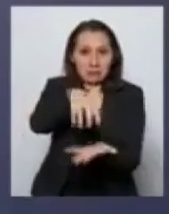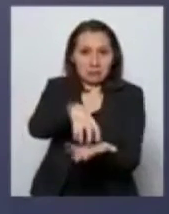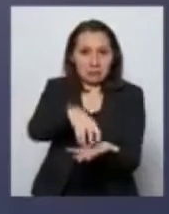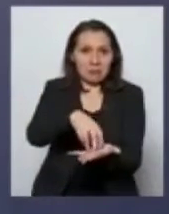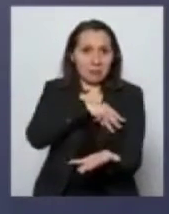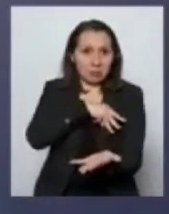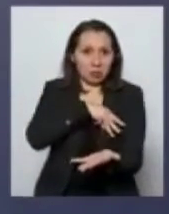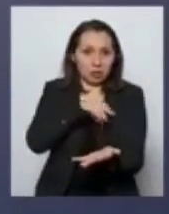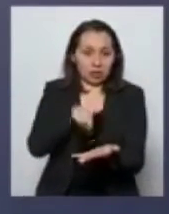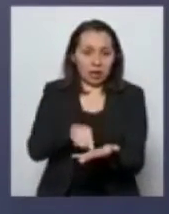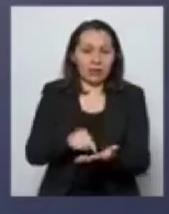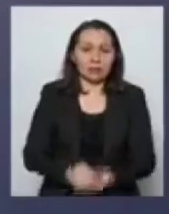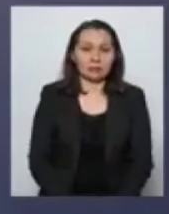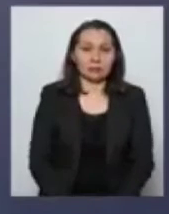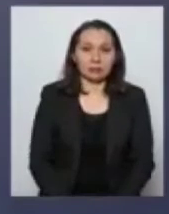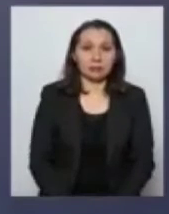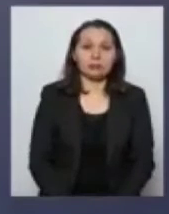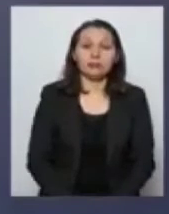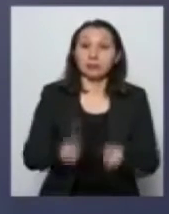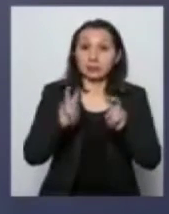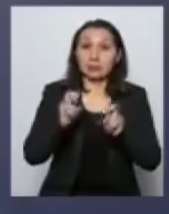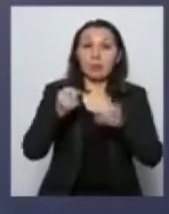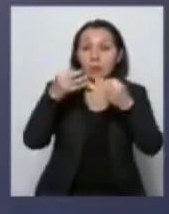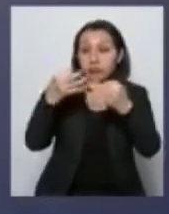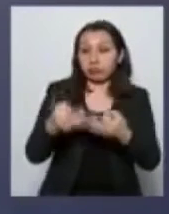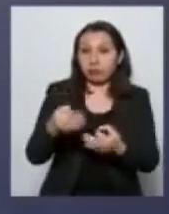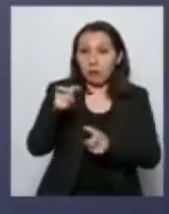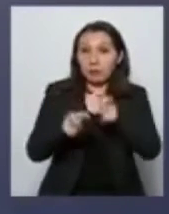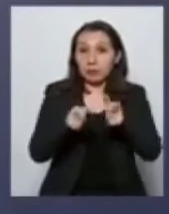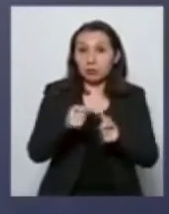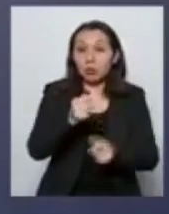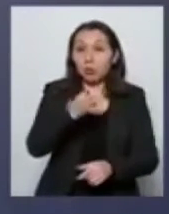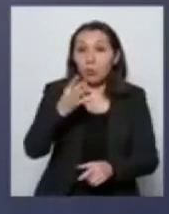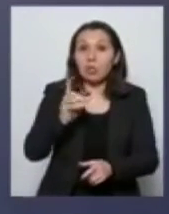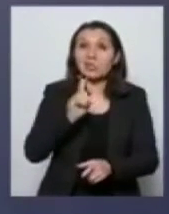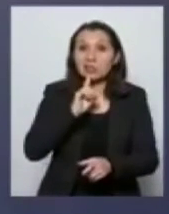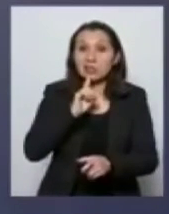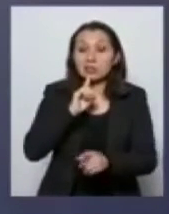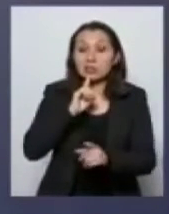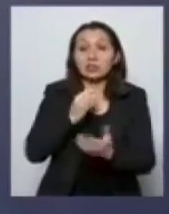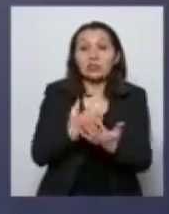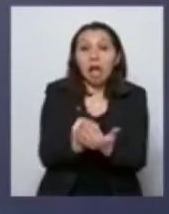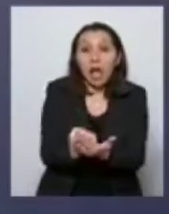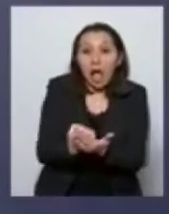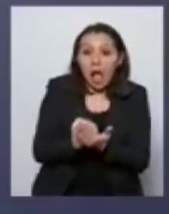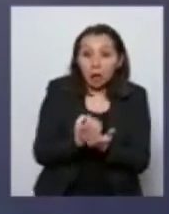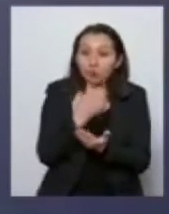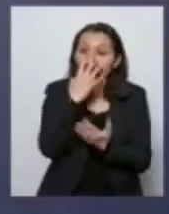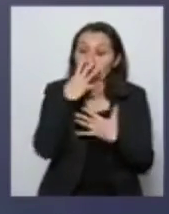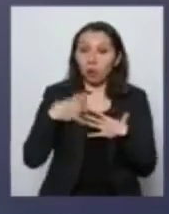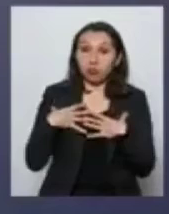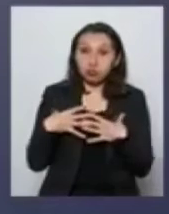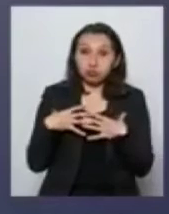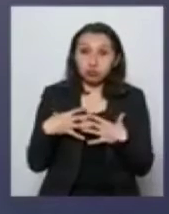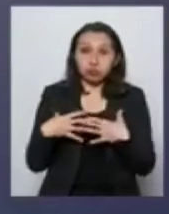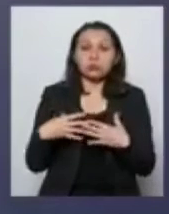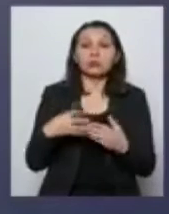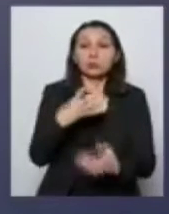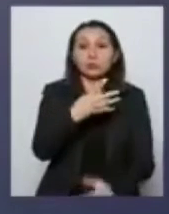metropolitana específicamente. En relación a la cantidad de pacientes que se encuentran con ventilación mecánica, al día de hoy